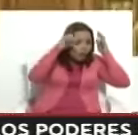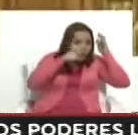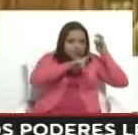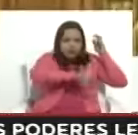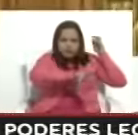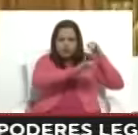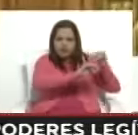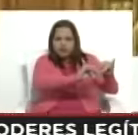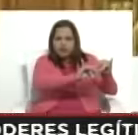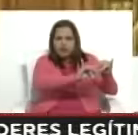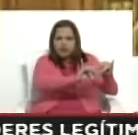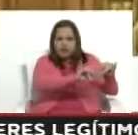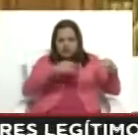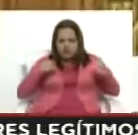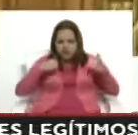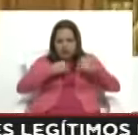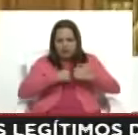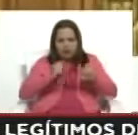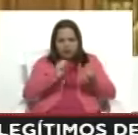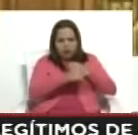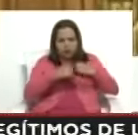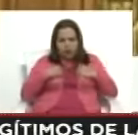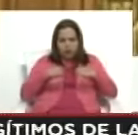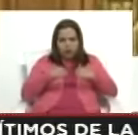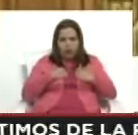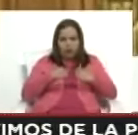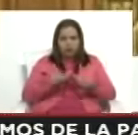ellos, y me cambié ahí y salí.